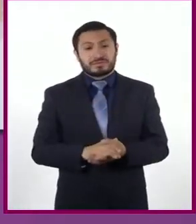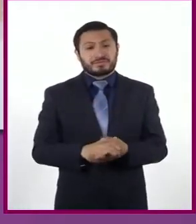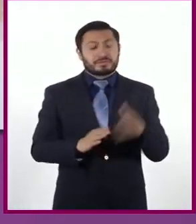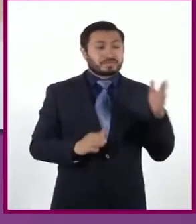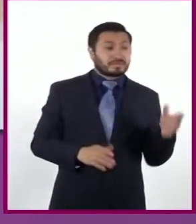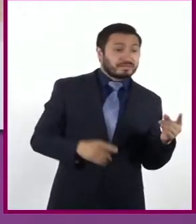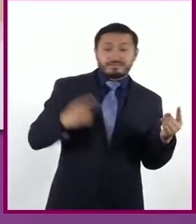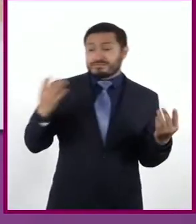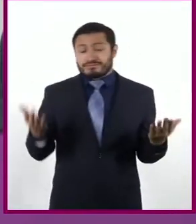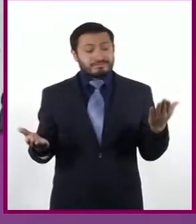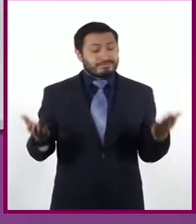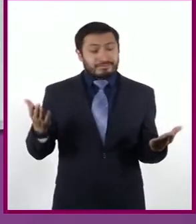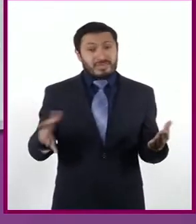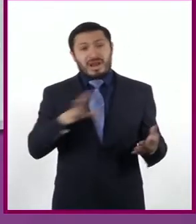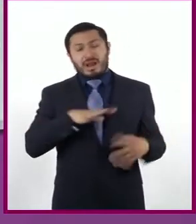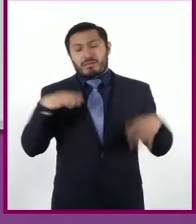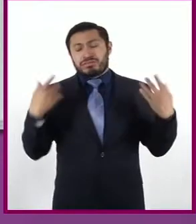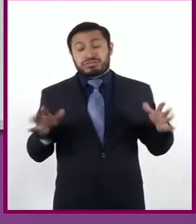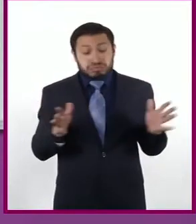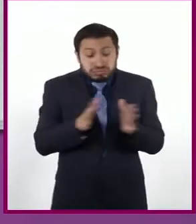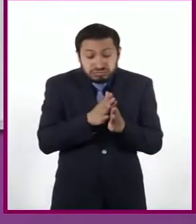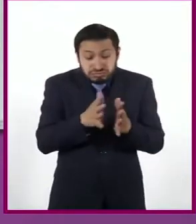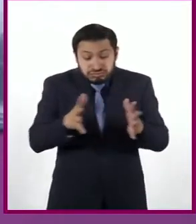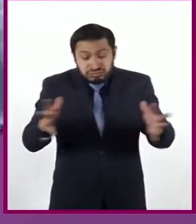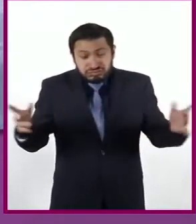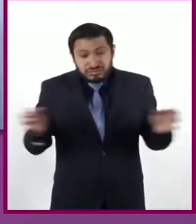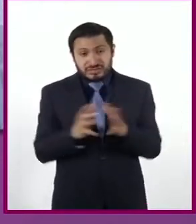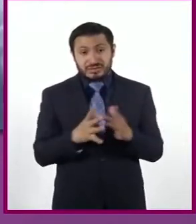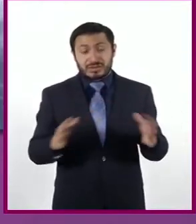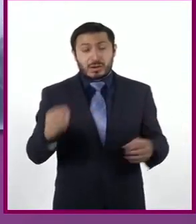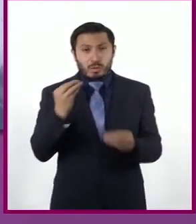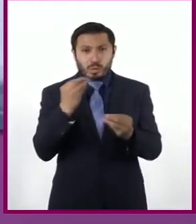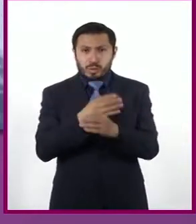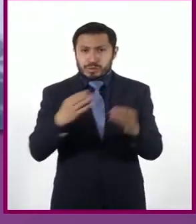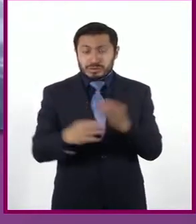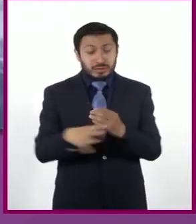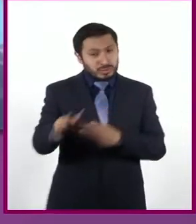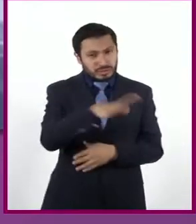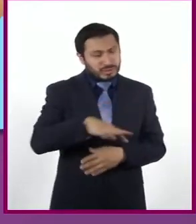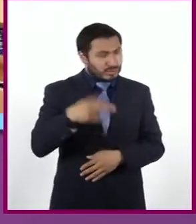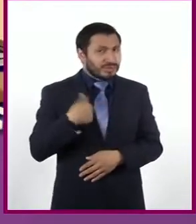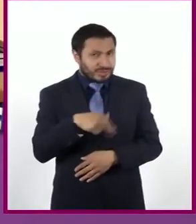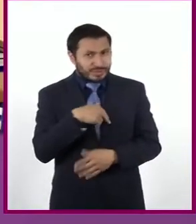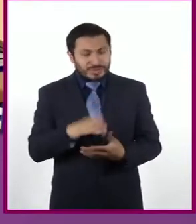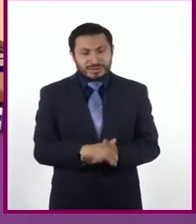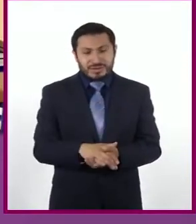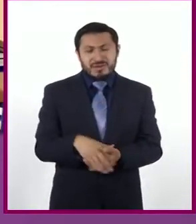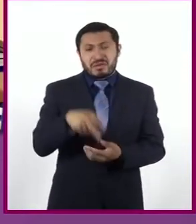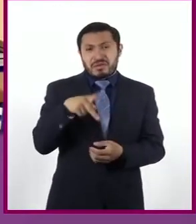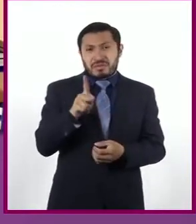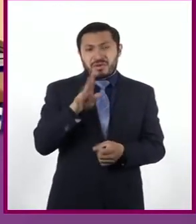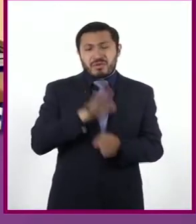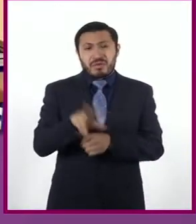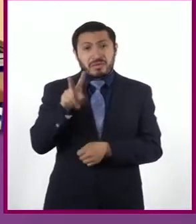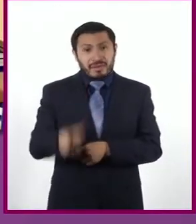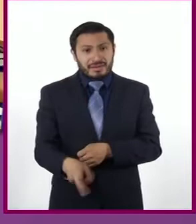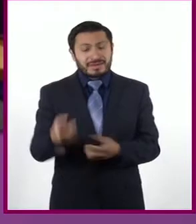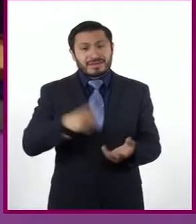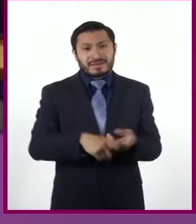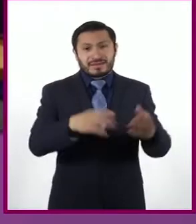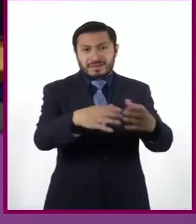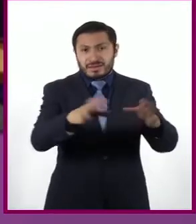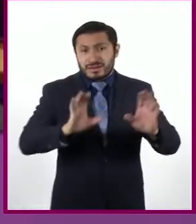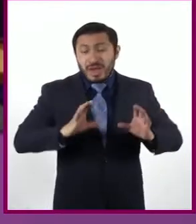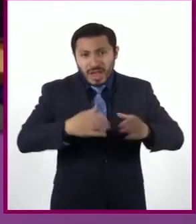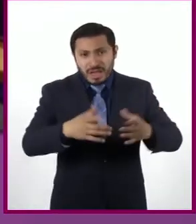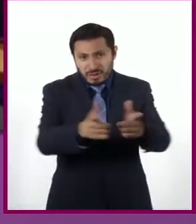amplia gama de posibilidades intermedias en las que nos encontramos todos. Lo cierto es que, en un colectivo,